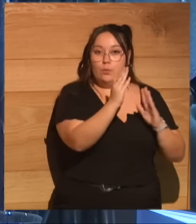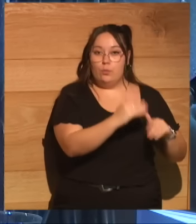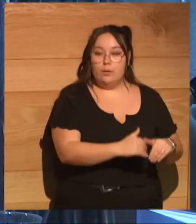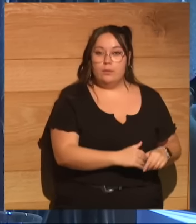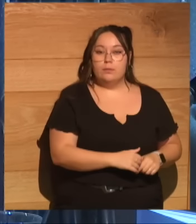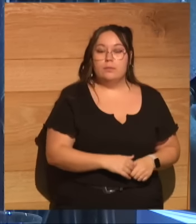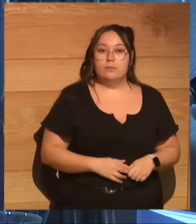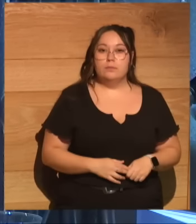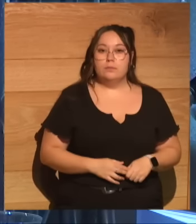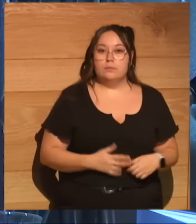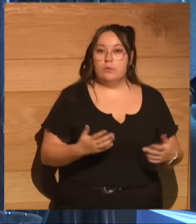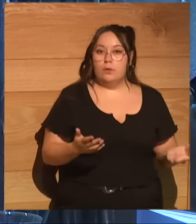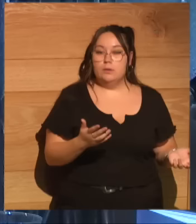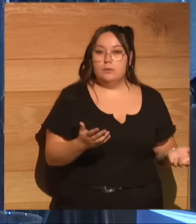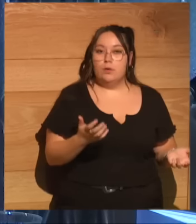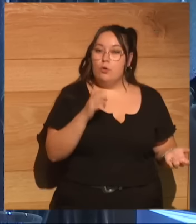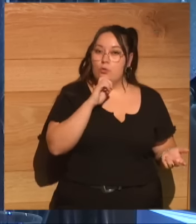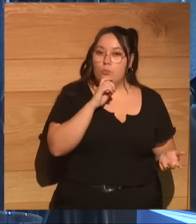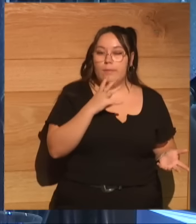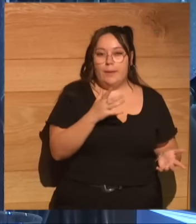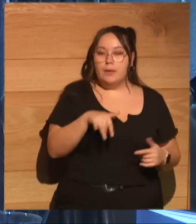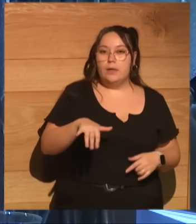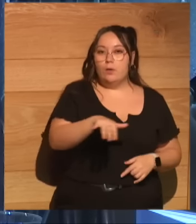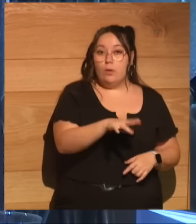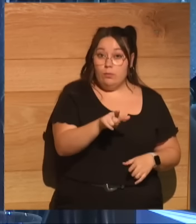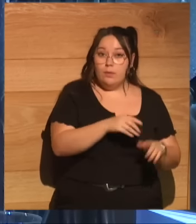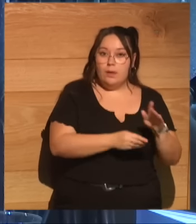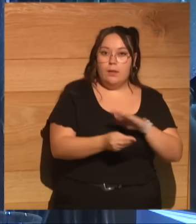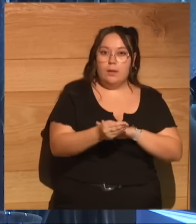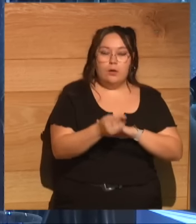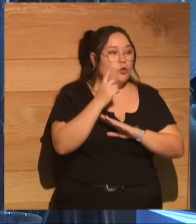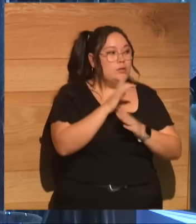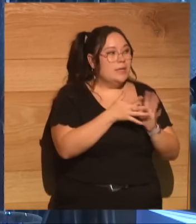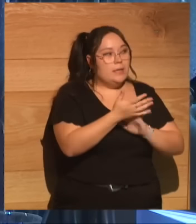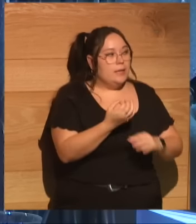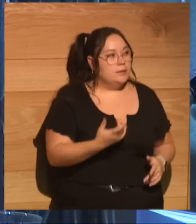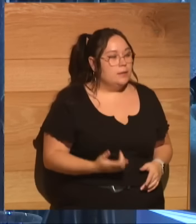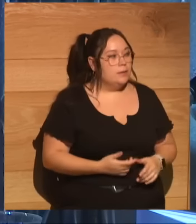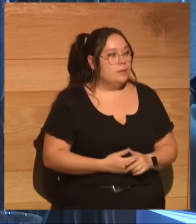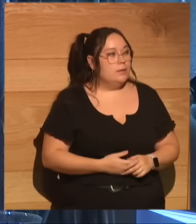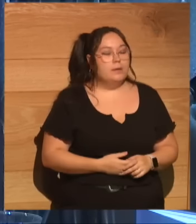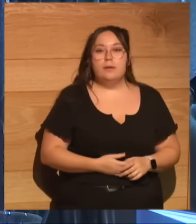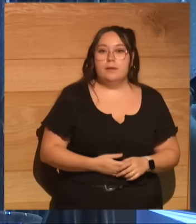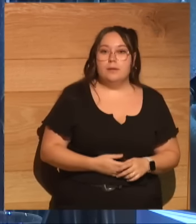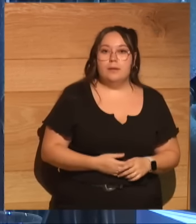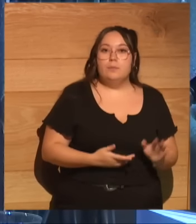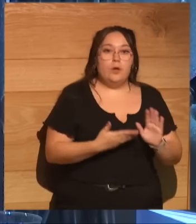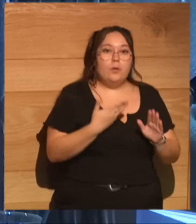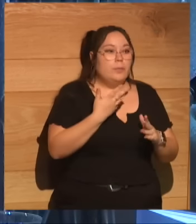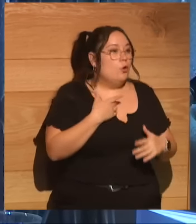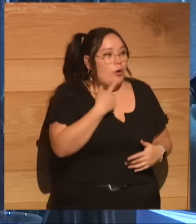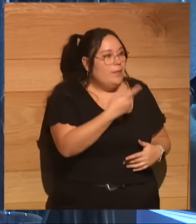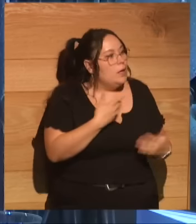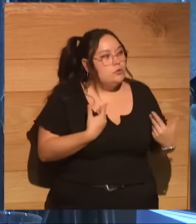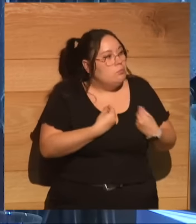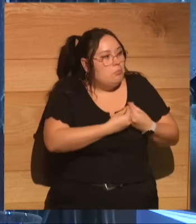Entonces, pues no se ha puesto a... Quiero decir, el sitio donde naces... No sé dónde vas, Juan. que tener, o sea, que vivir a tres manzanas. Pero donde vayas voy contigo,